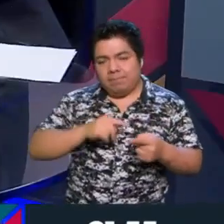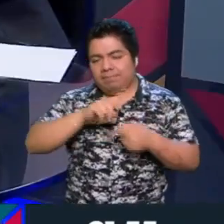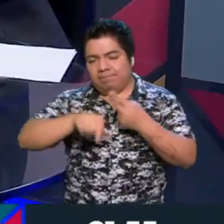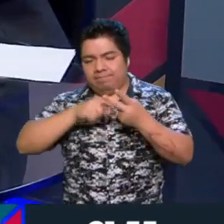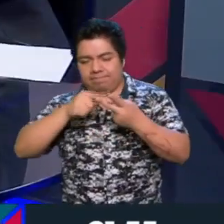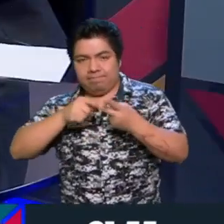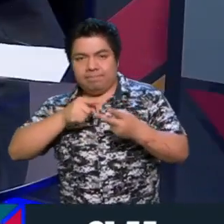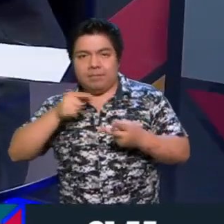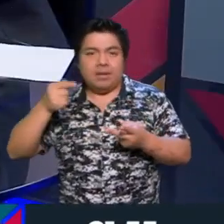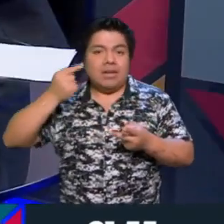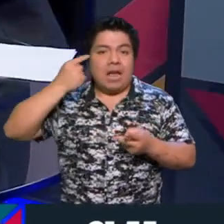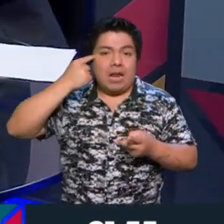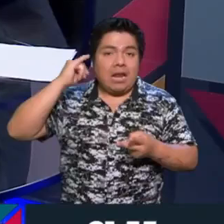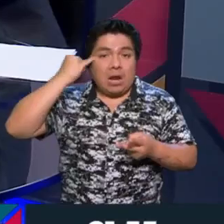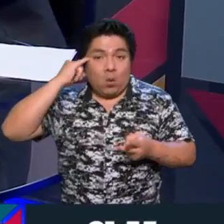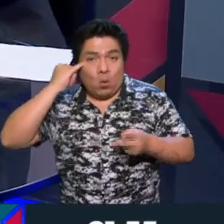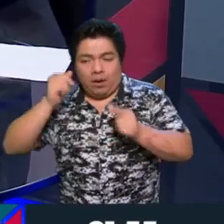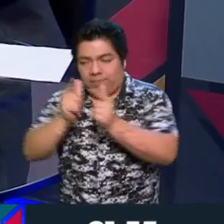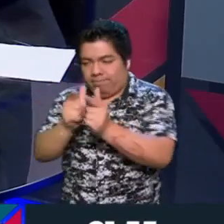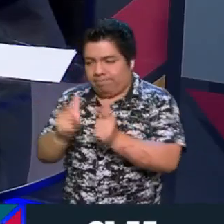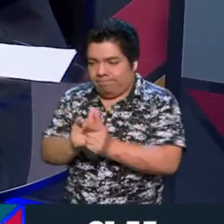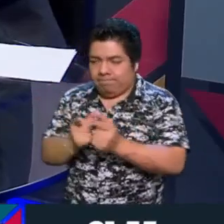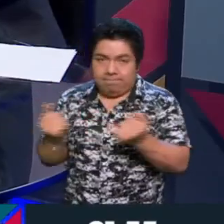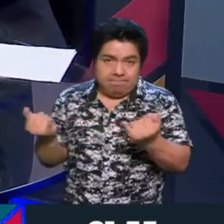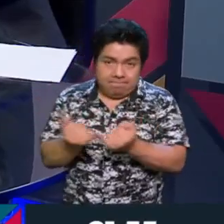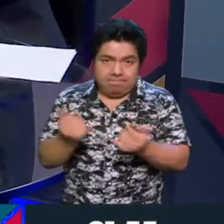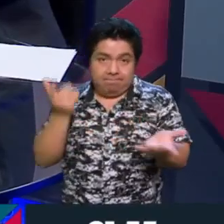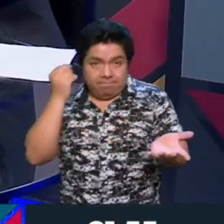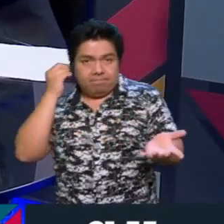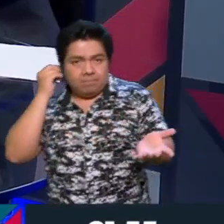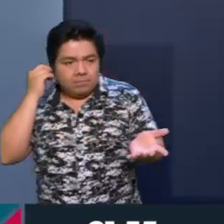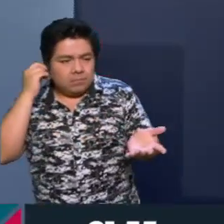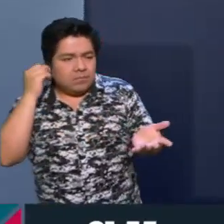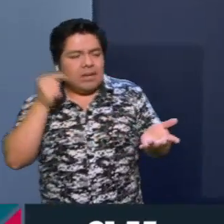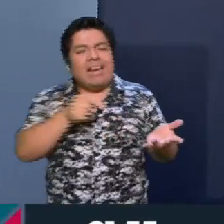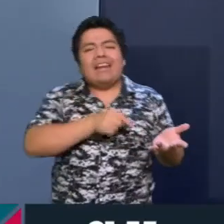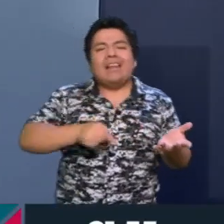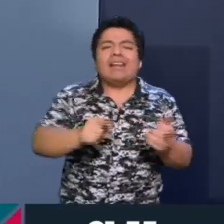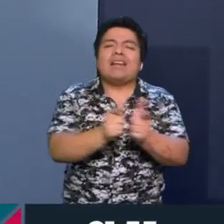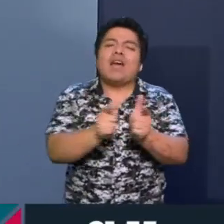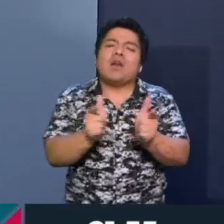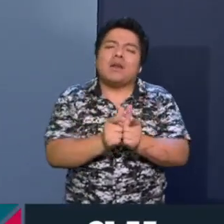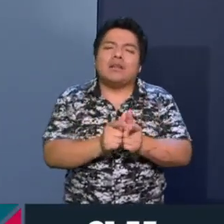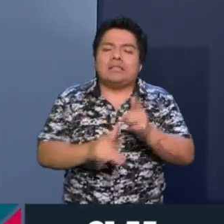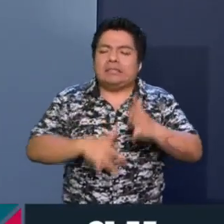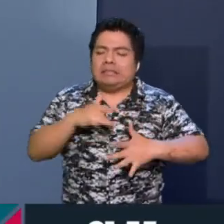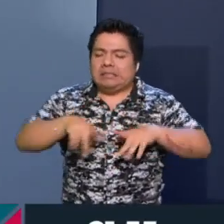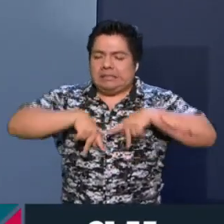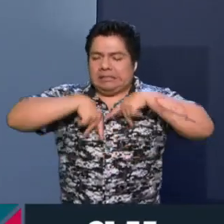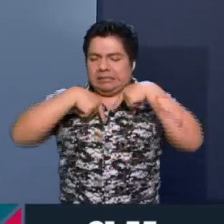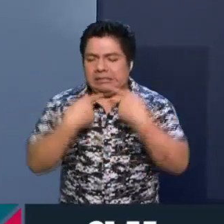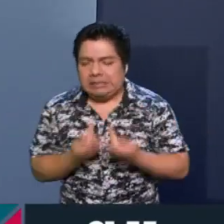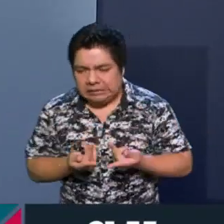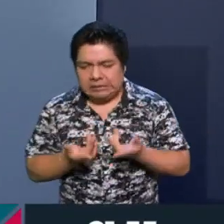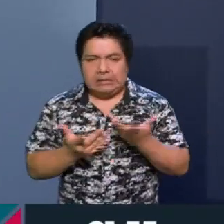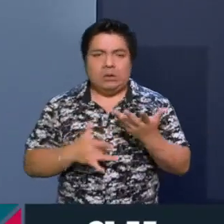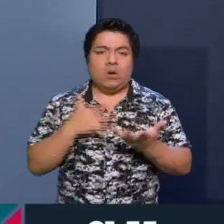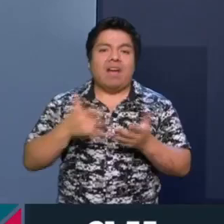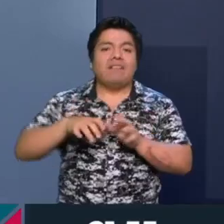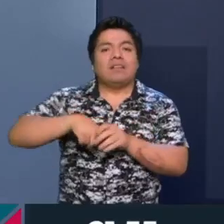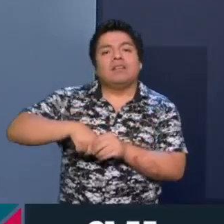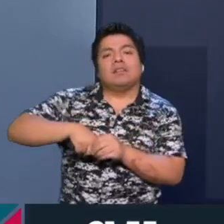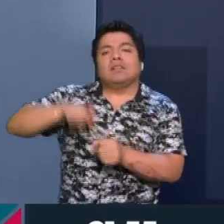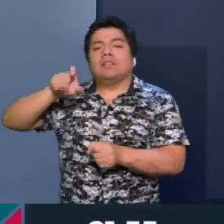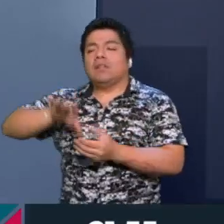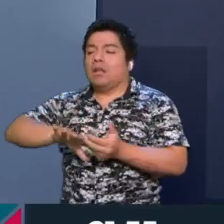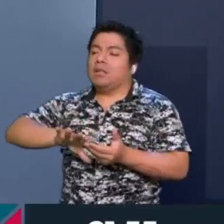mexicanas, los grupos indígenas, también mujeres indígenas, y estos grupos que son vulnerados o segregados, ¿no? Que son